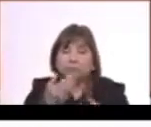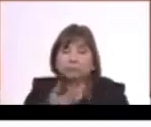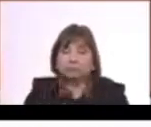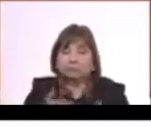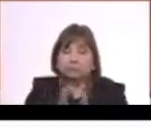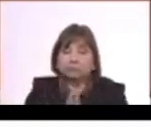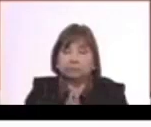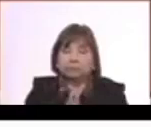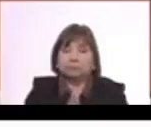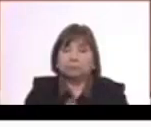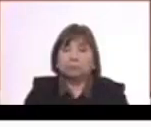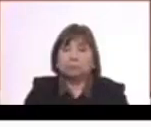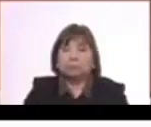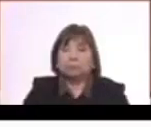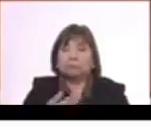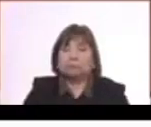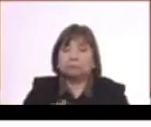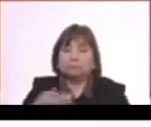favor.